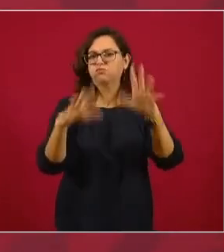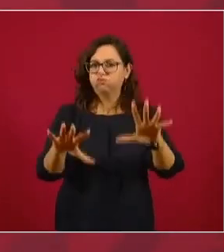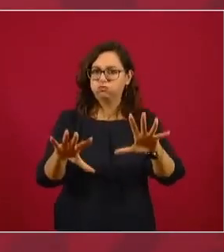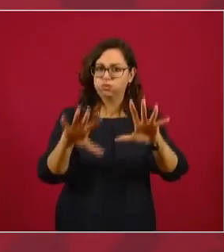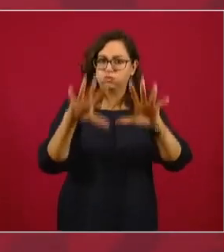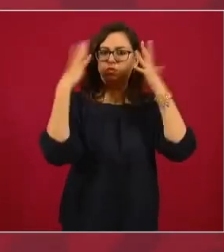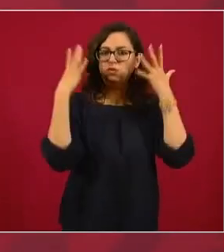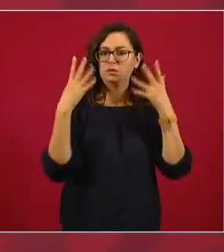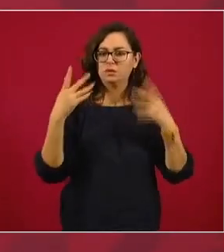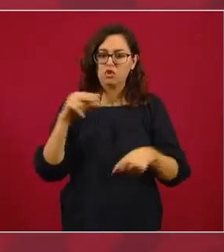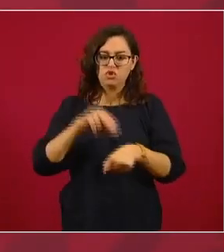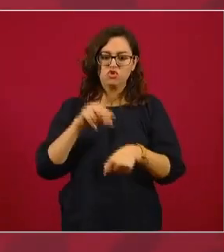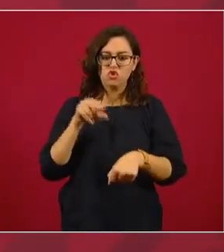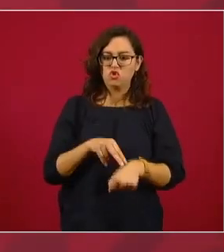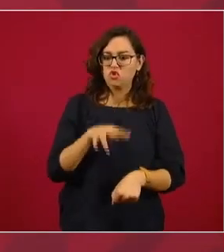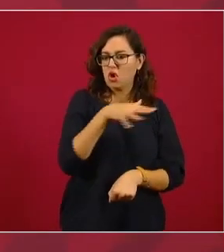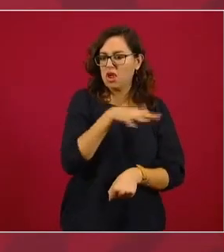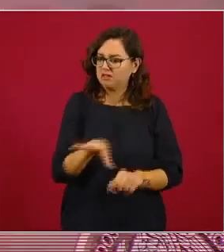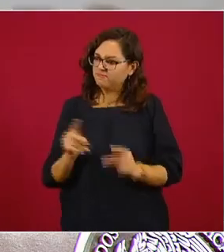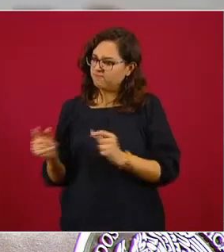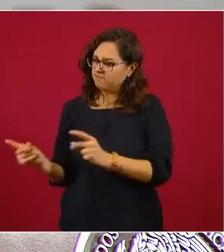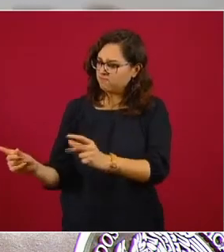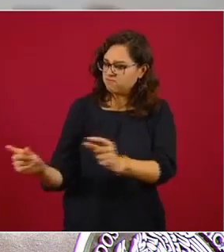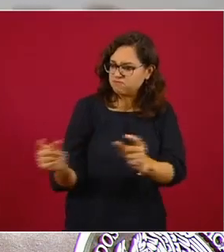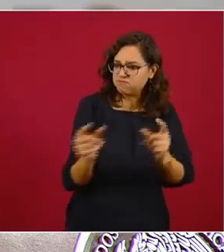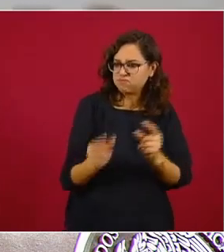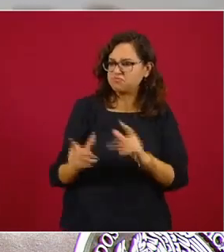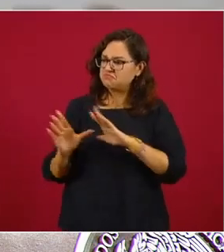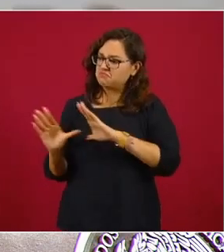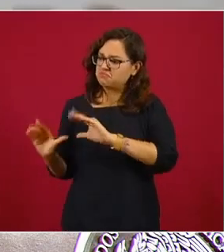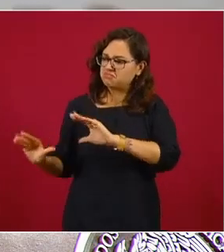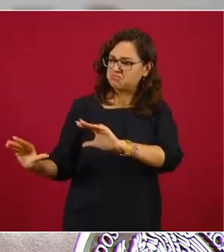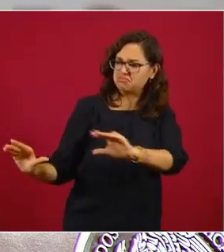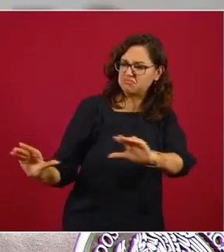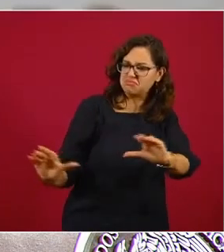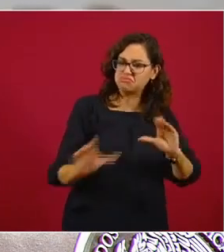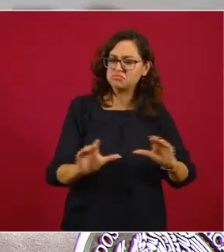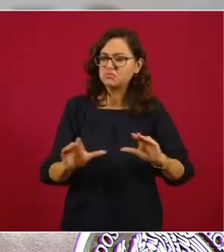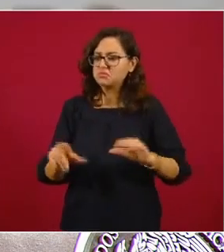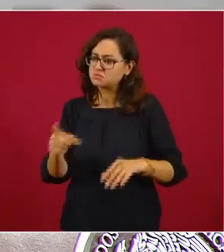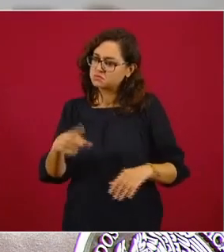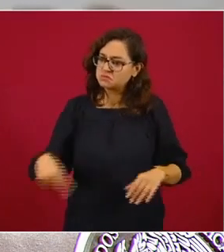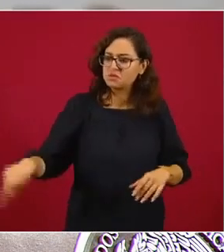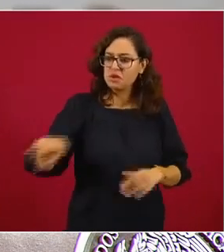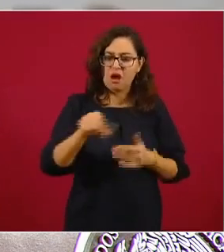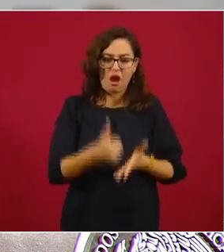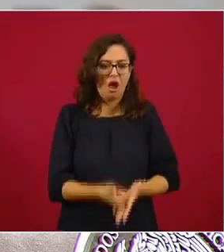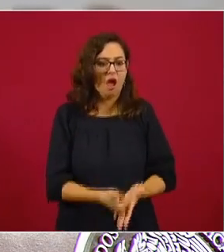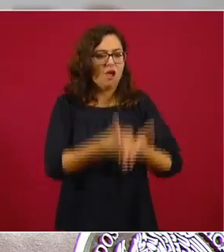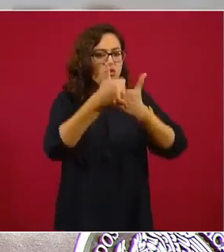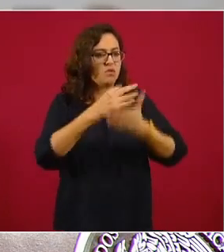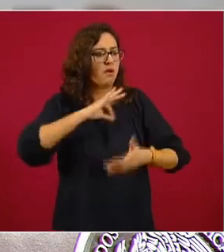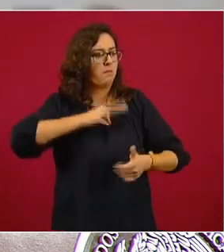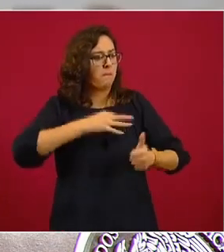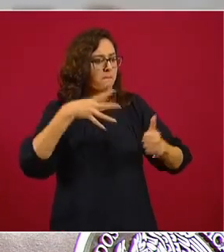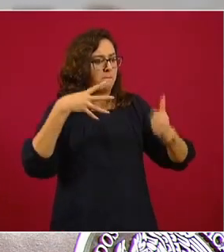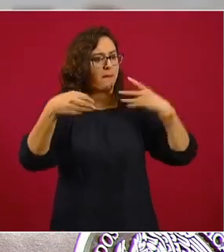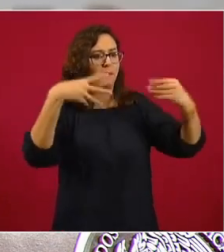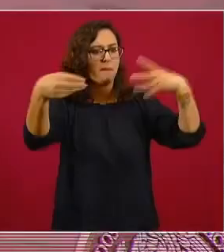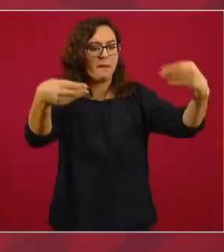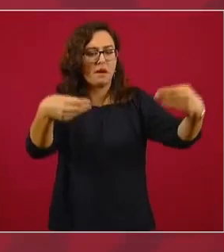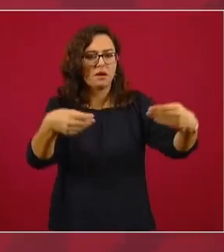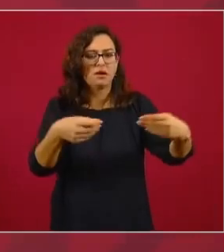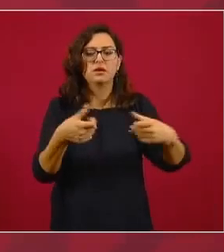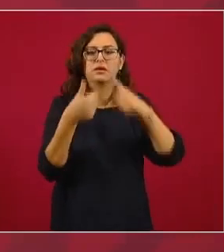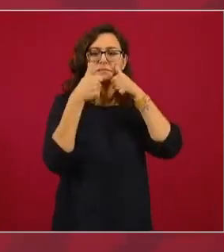capacitamos a médicos generales para enfrentar la pandemia, para atender enfermos de COVID.